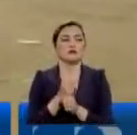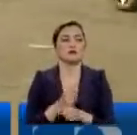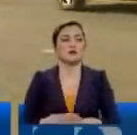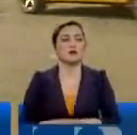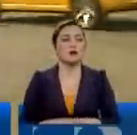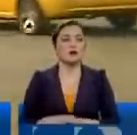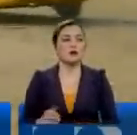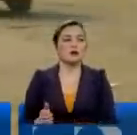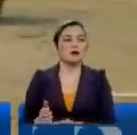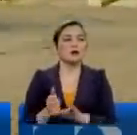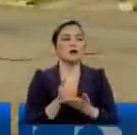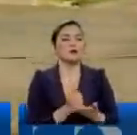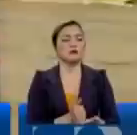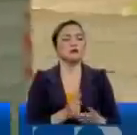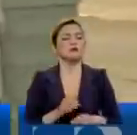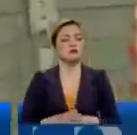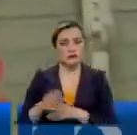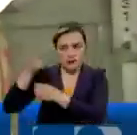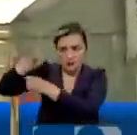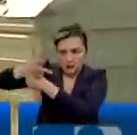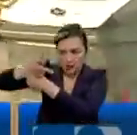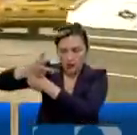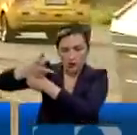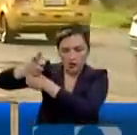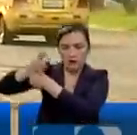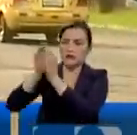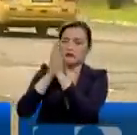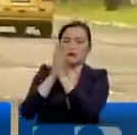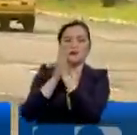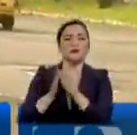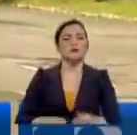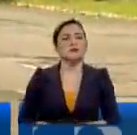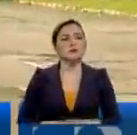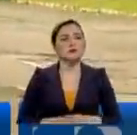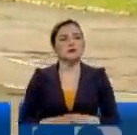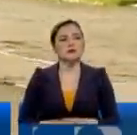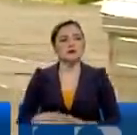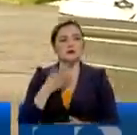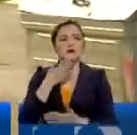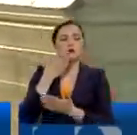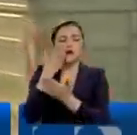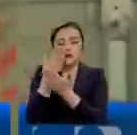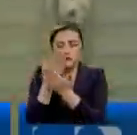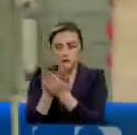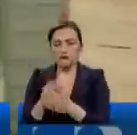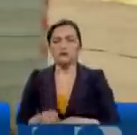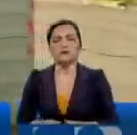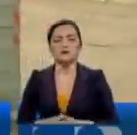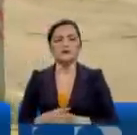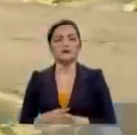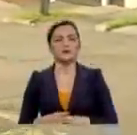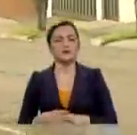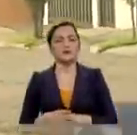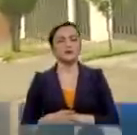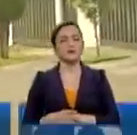pedimos que nos ayuden con un ojo de águila, que sería nuestro pedido puntual. Muchísimas gracias, señora Jaramillo. Así es,